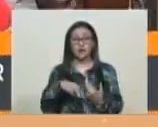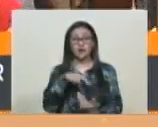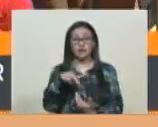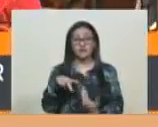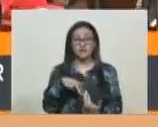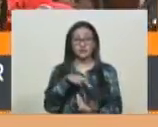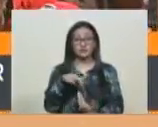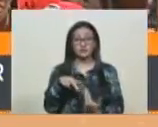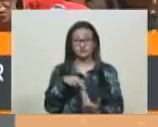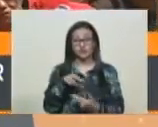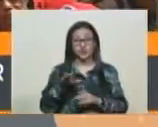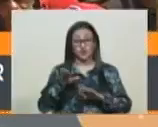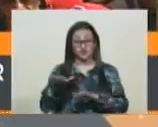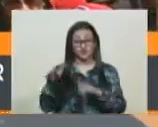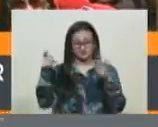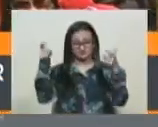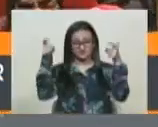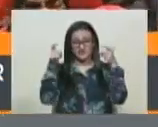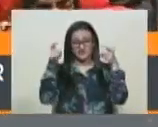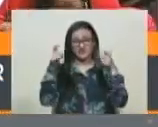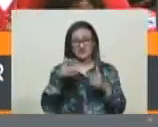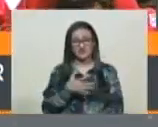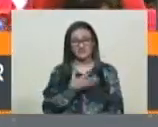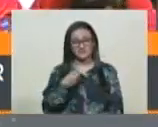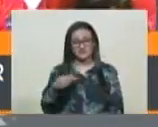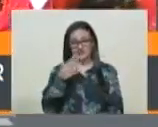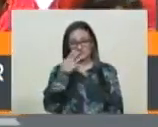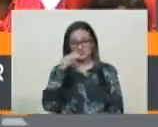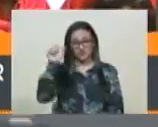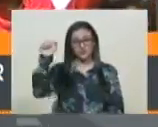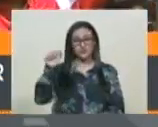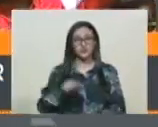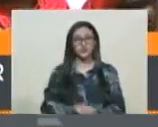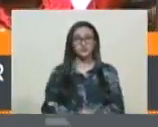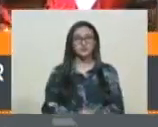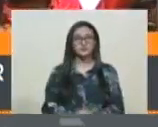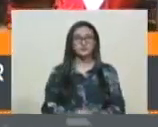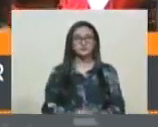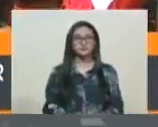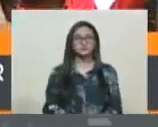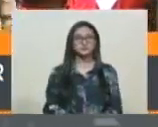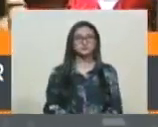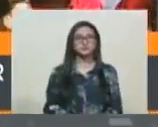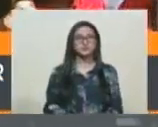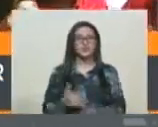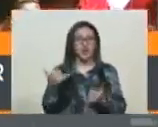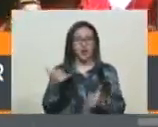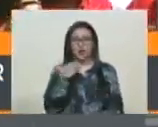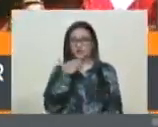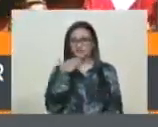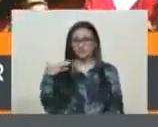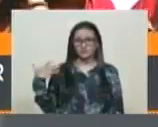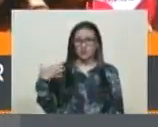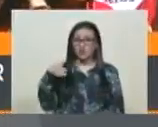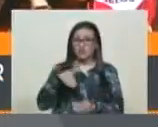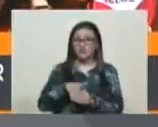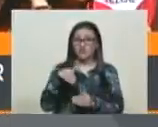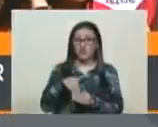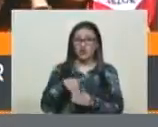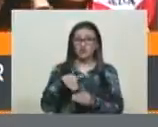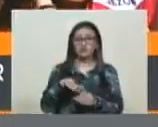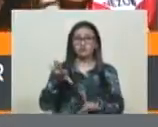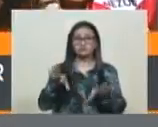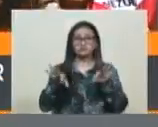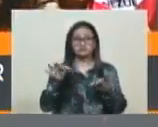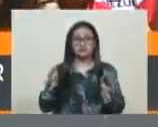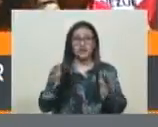bolivariana, al comandante Hugo Chávez, al presidente Nicolás Maduro. Y más recientemente, los votos con los que fue electa